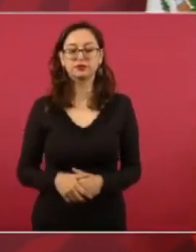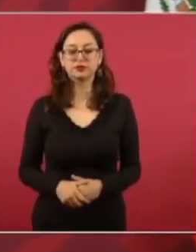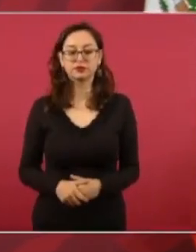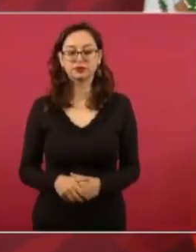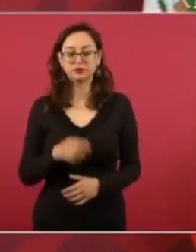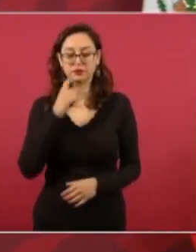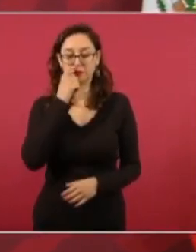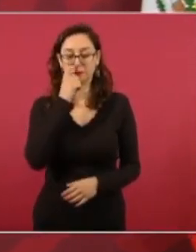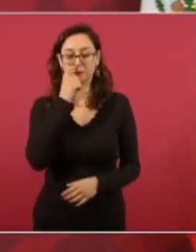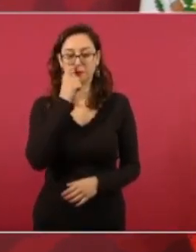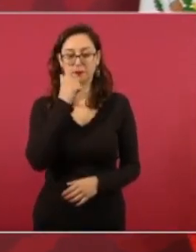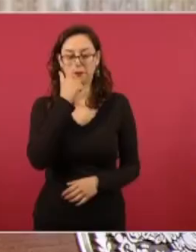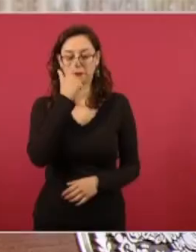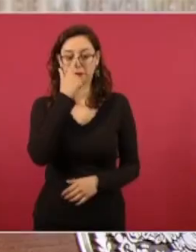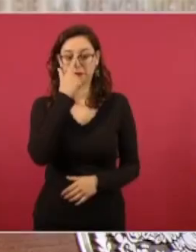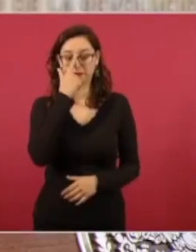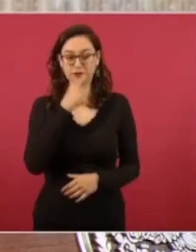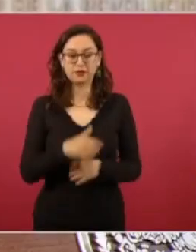que eran independientes,